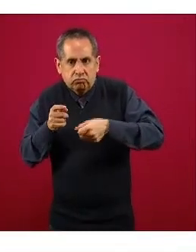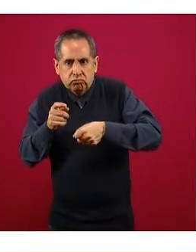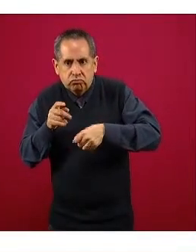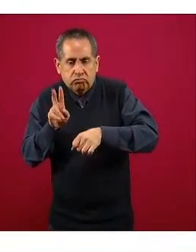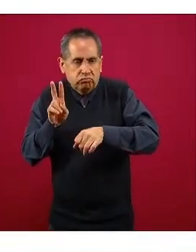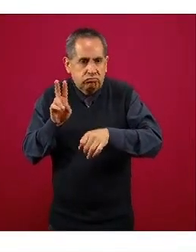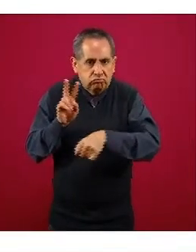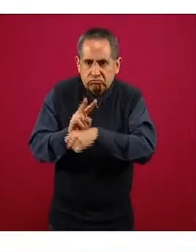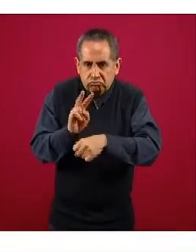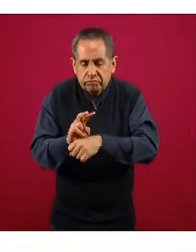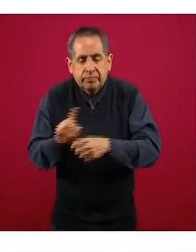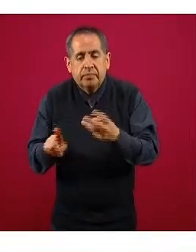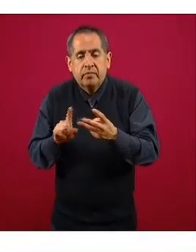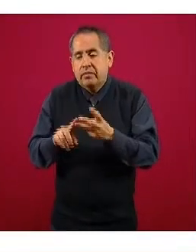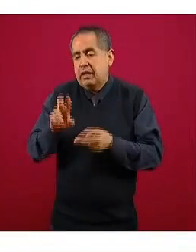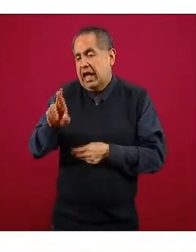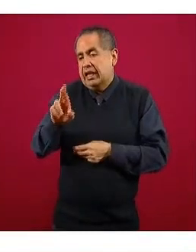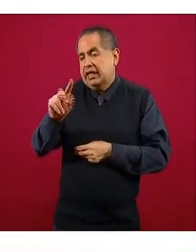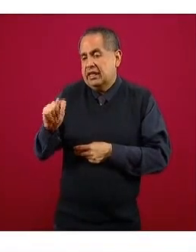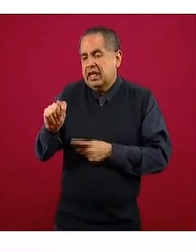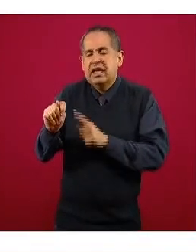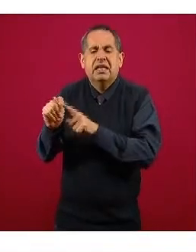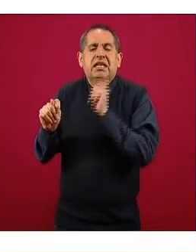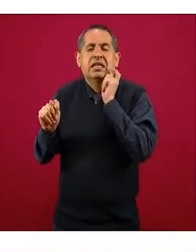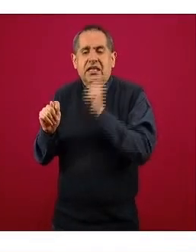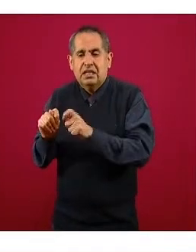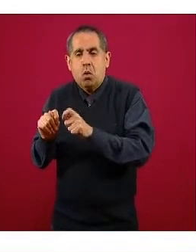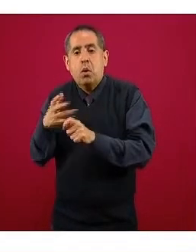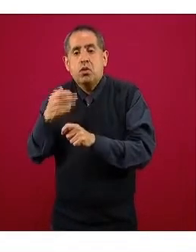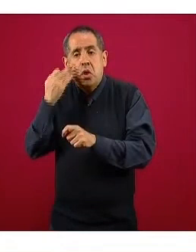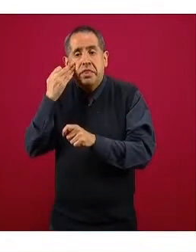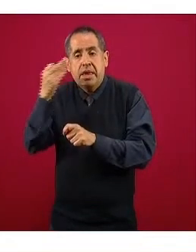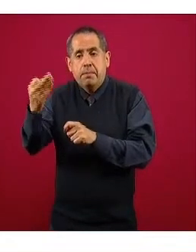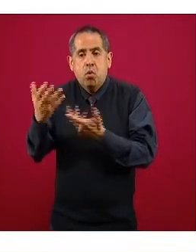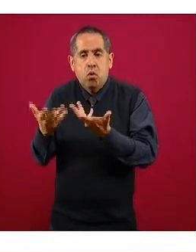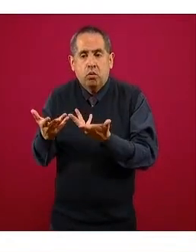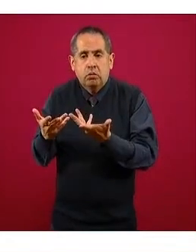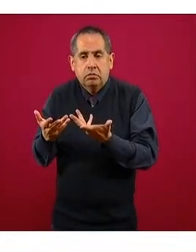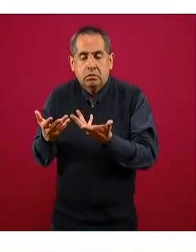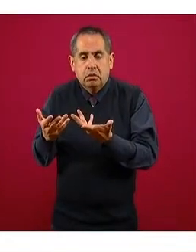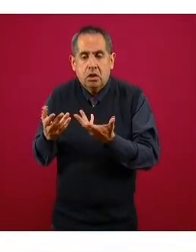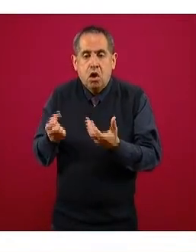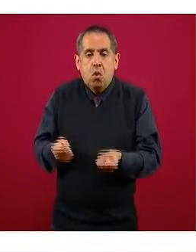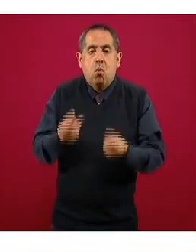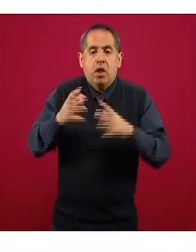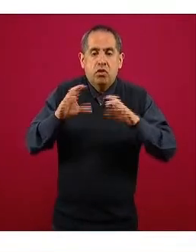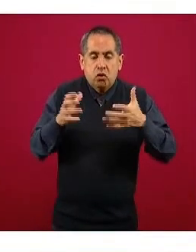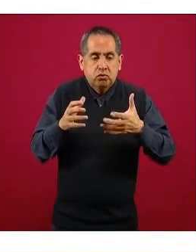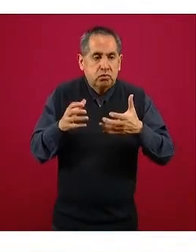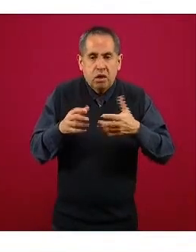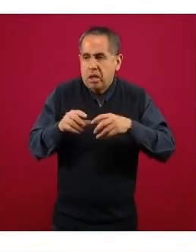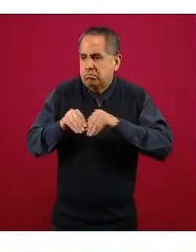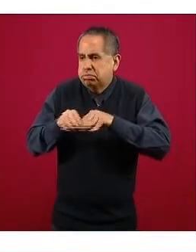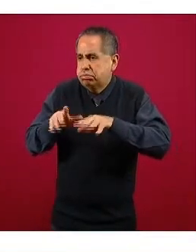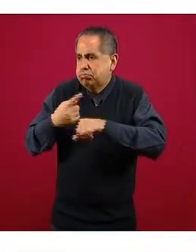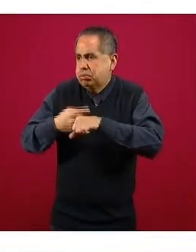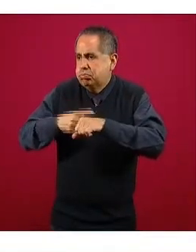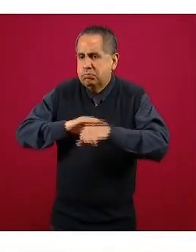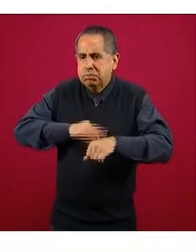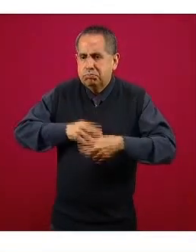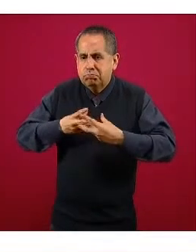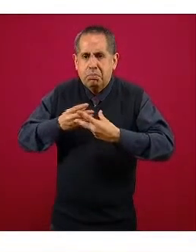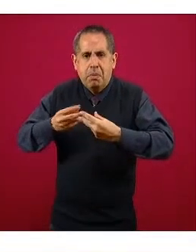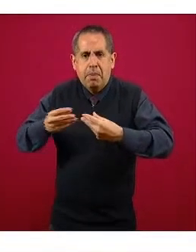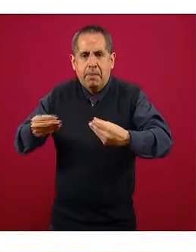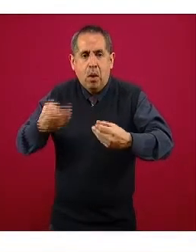quiere decir efectiva, y RT cuando se refiere al tiempo, es decir, es el número de reproducción en un